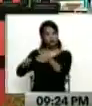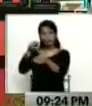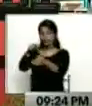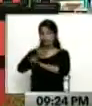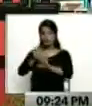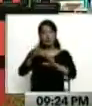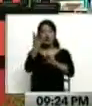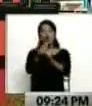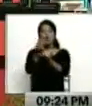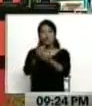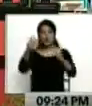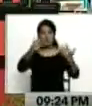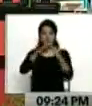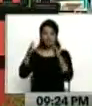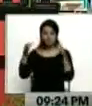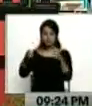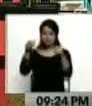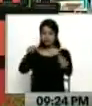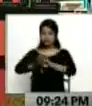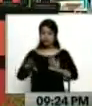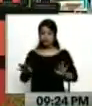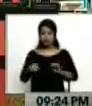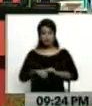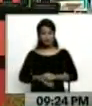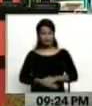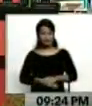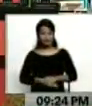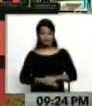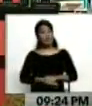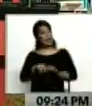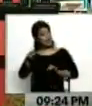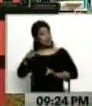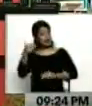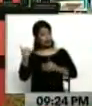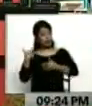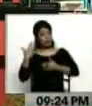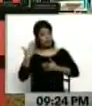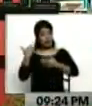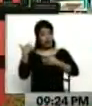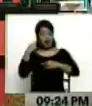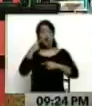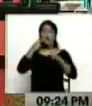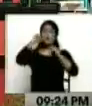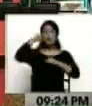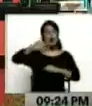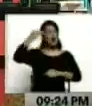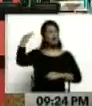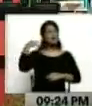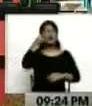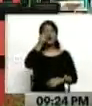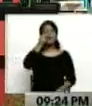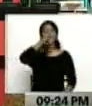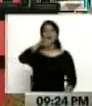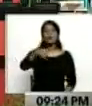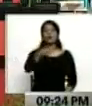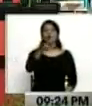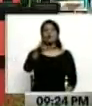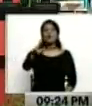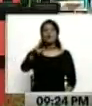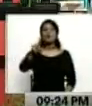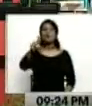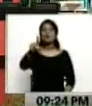tenemos de verdad verad es una tarea pendiente Yo recuerdo que cuando estaba Julio all